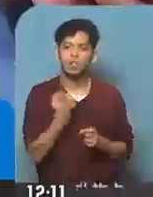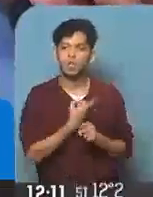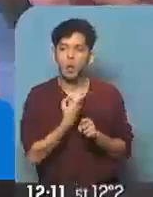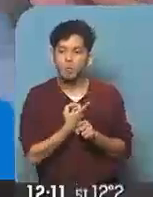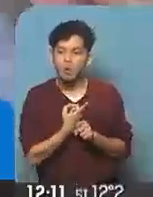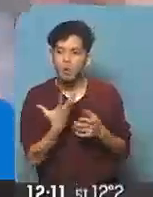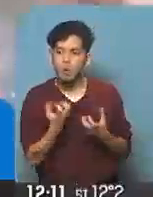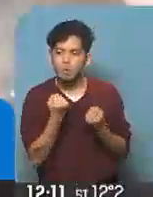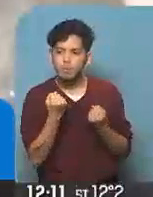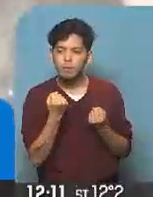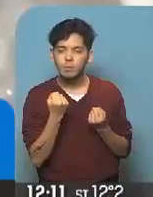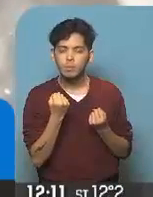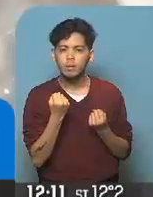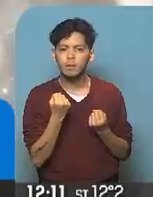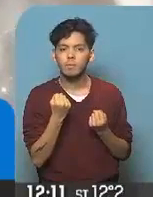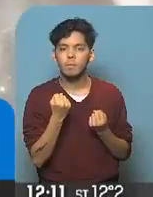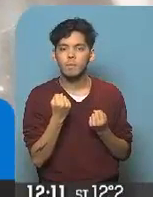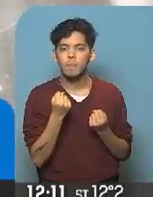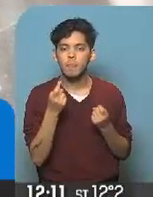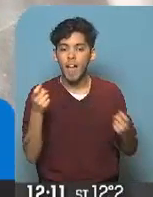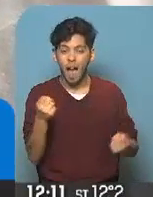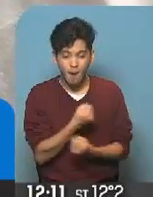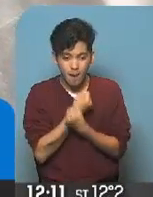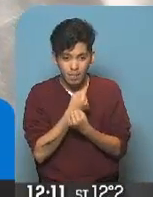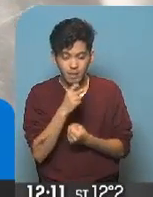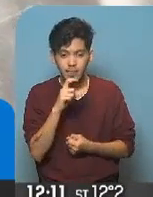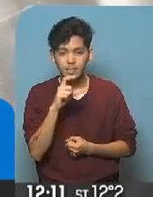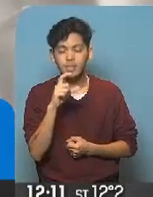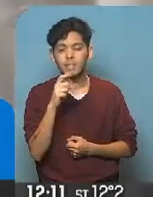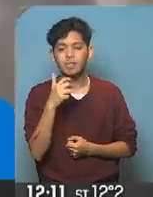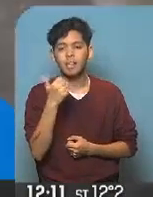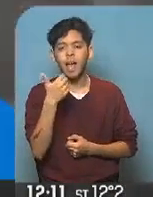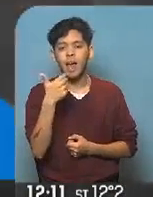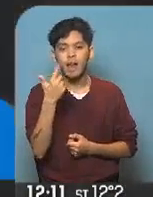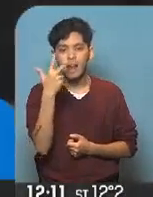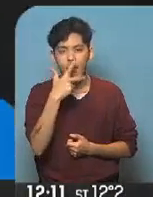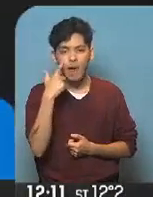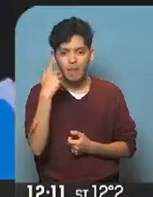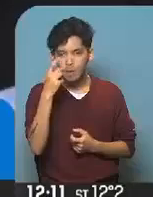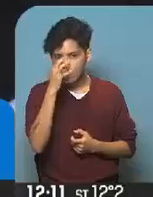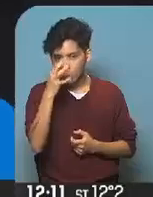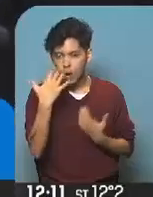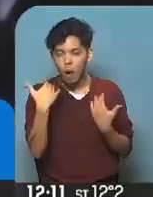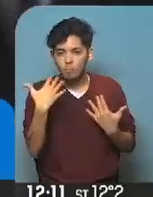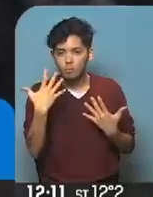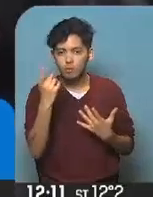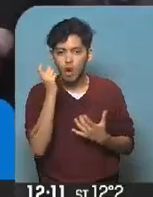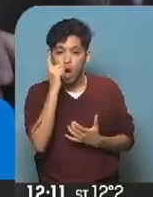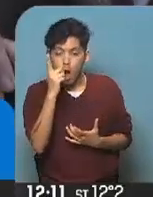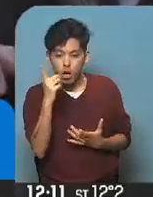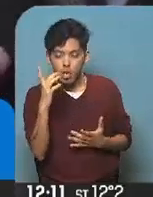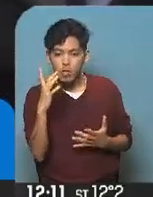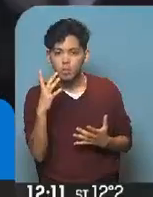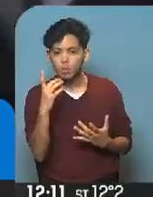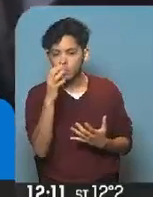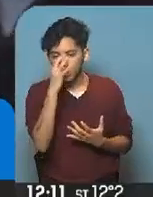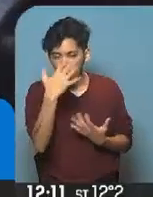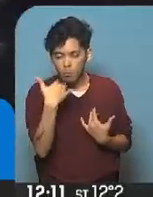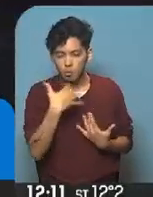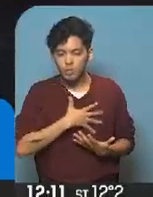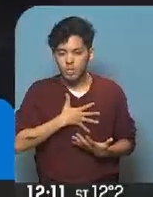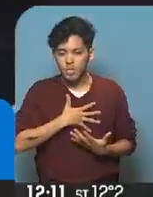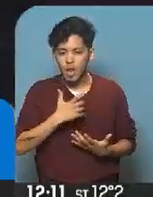encontrarla? Ese abrazo con Clara Nahí nunca pudo fundirse. Nunca pudo sentir en su cuerpo el calor de